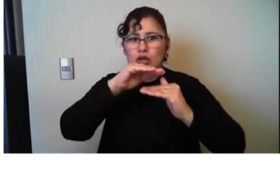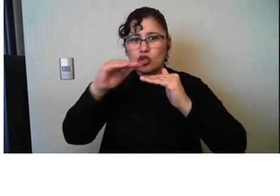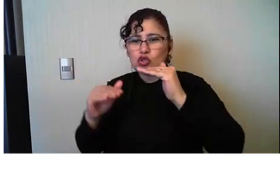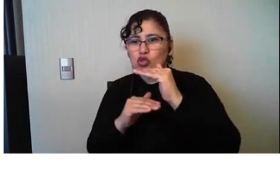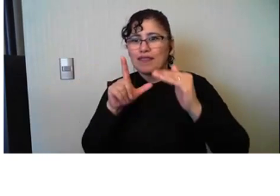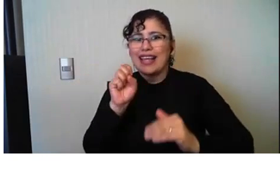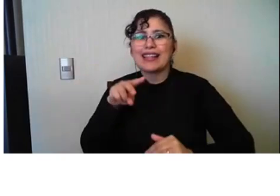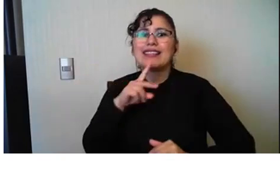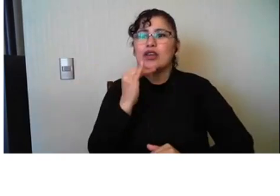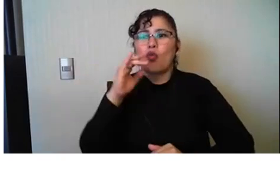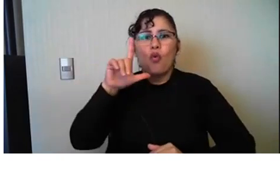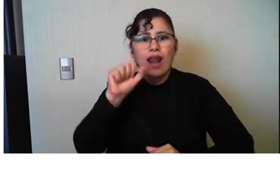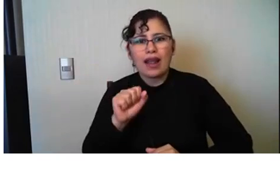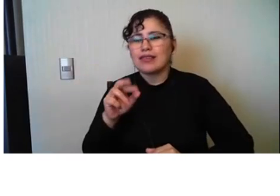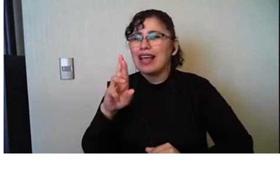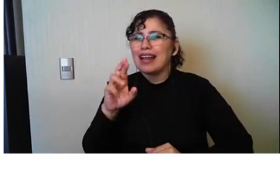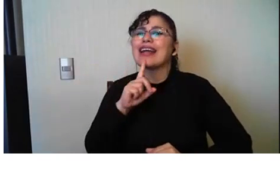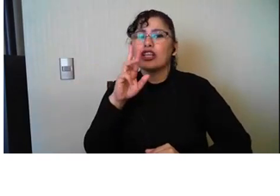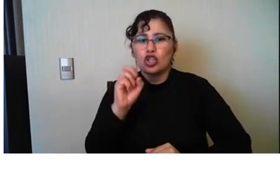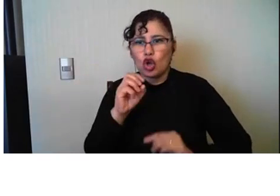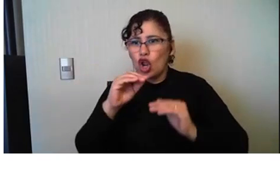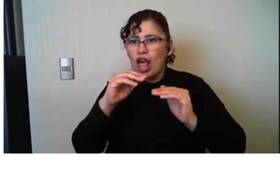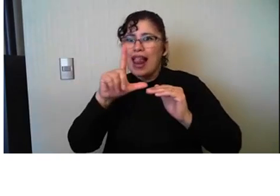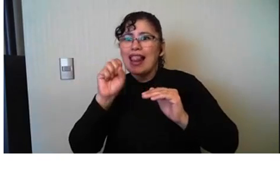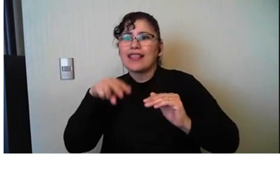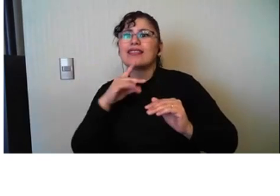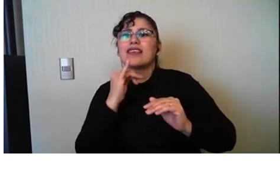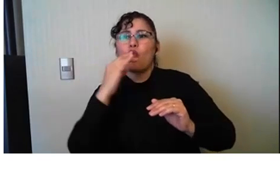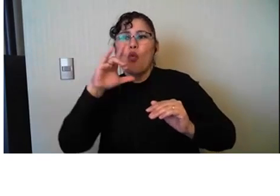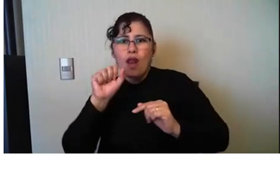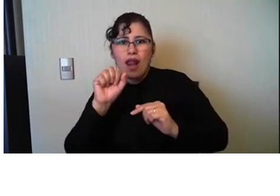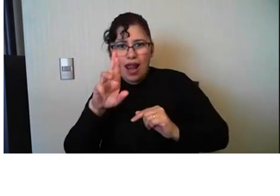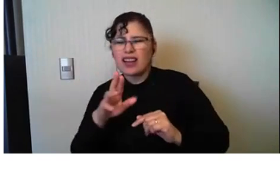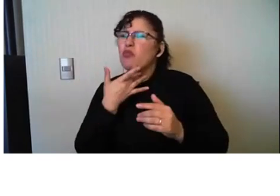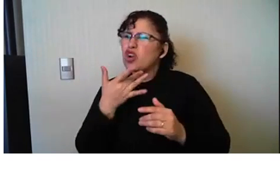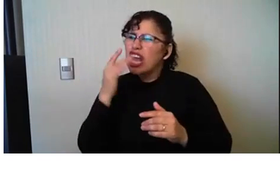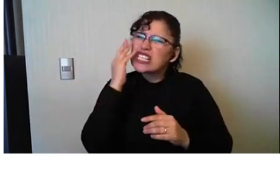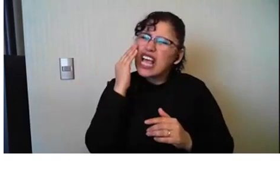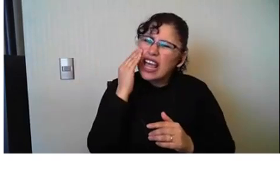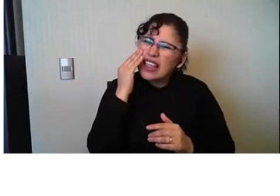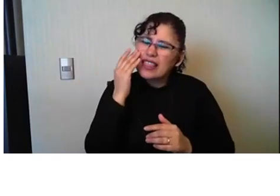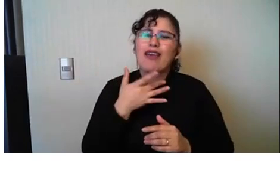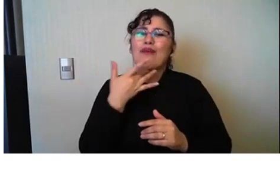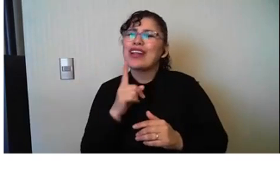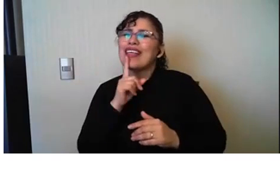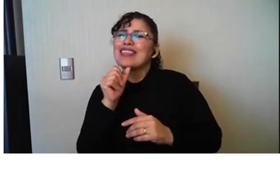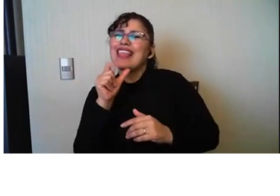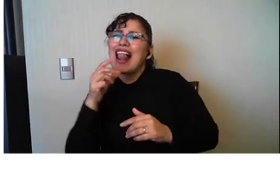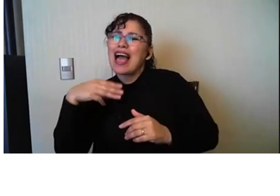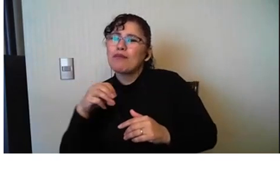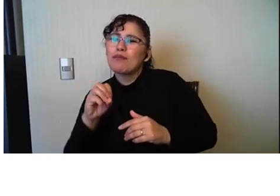sublenticular y el retrolenticular. En color celeste porque son eferencias desde el tálamo de carácter sensitivo,